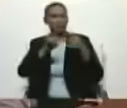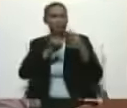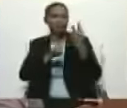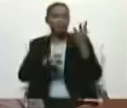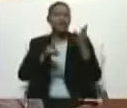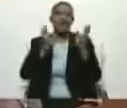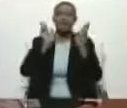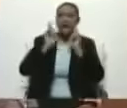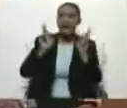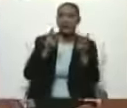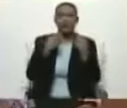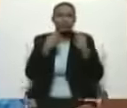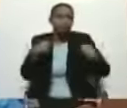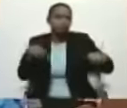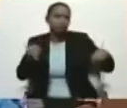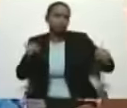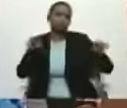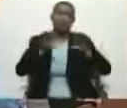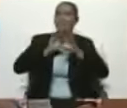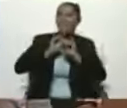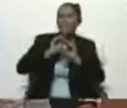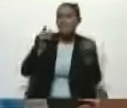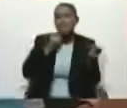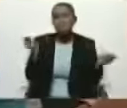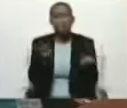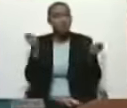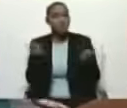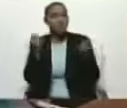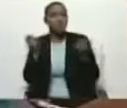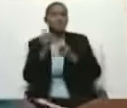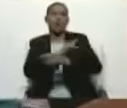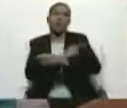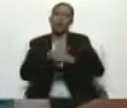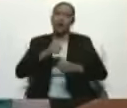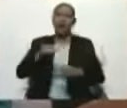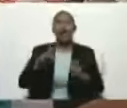Es la información que se genera a esta hora acá en Chacao. Nosotros devolvemos el contacto al estudio. Adelante.